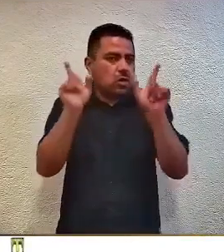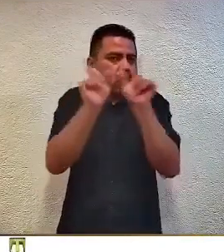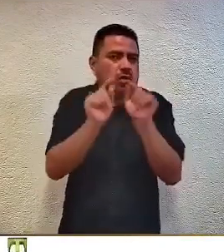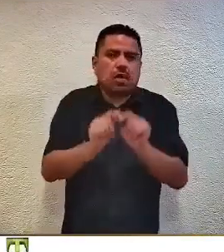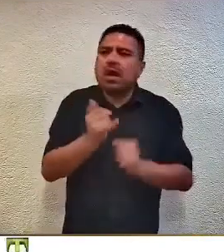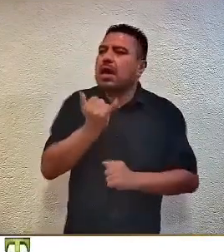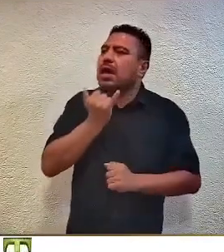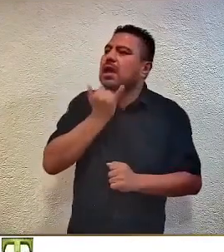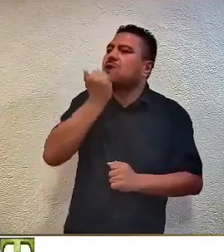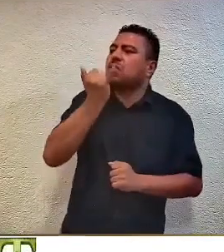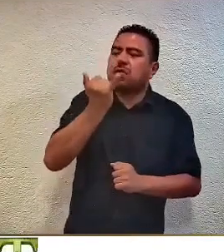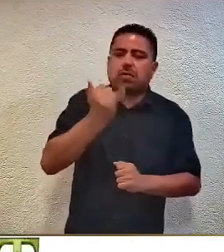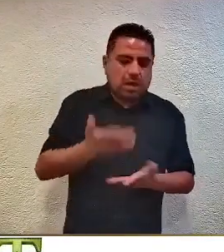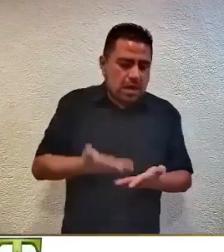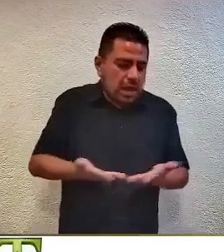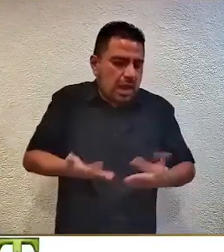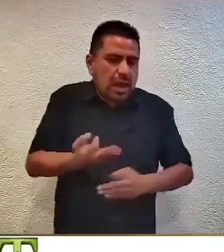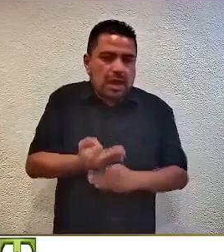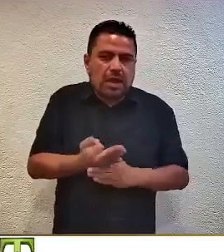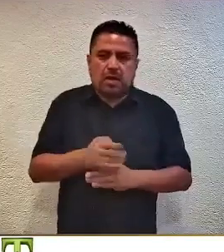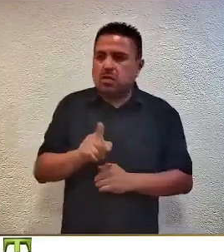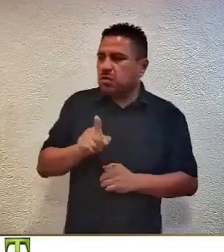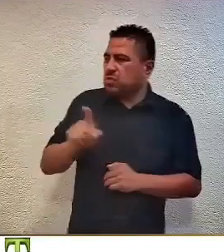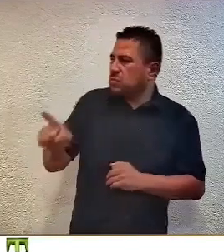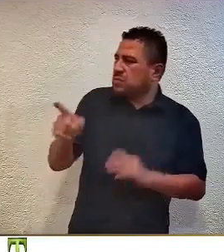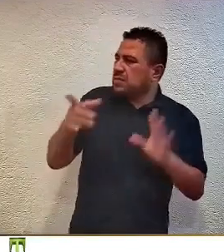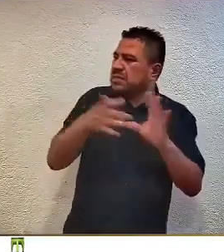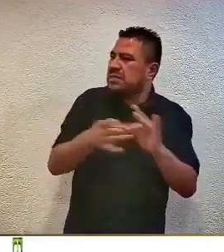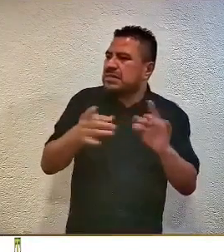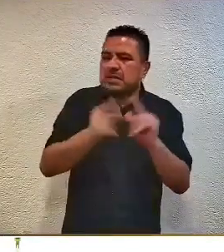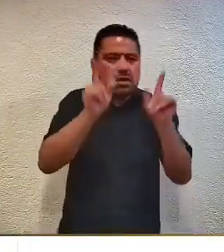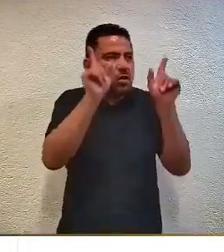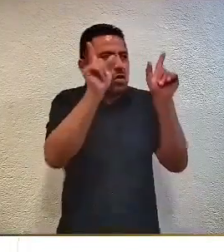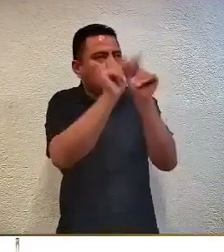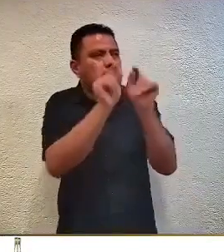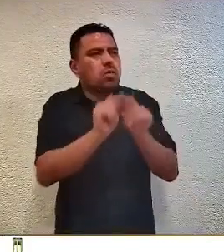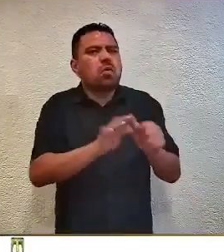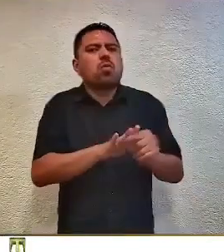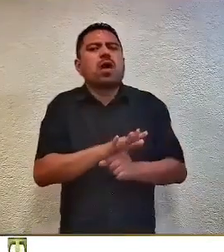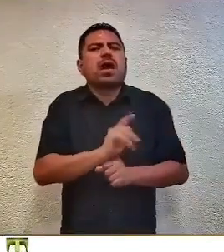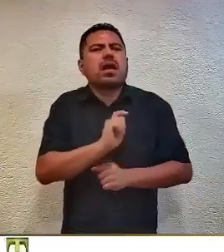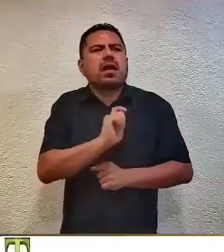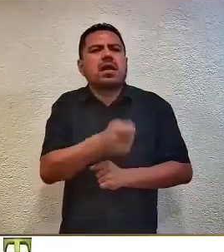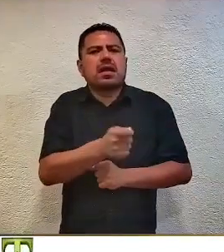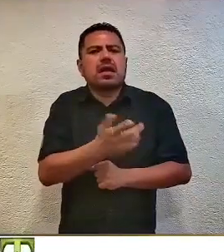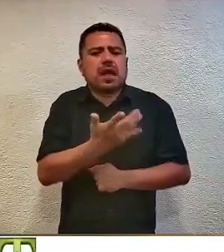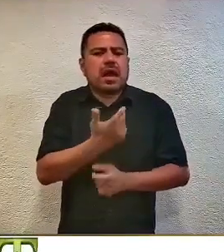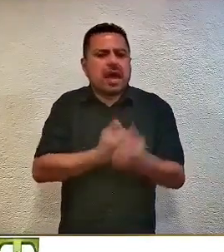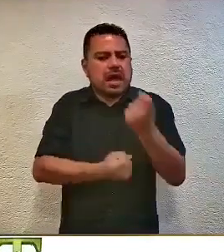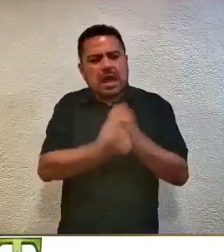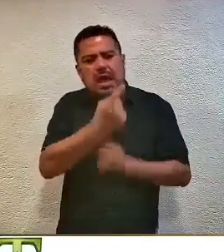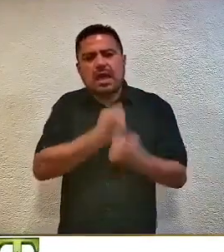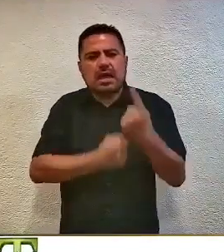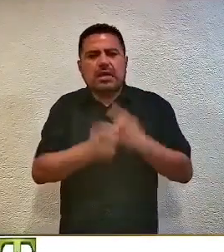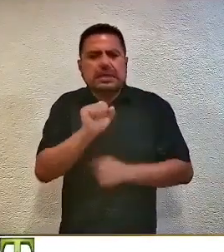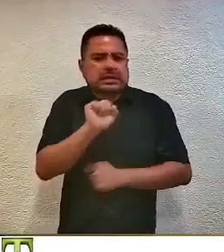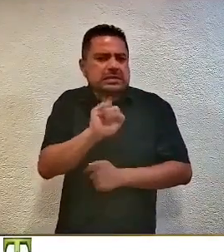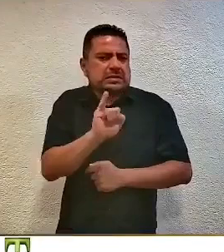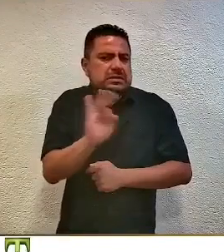errónea. Ahora bien, usted dice que en conclusión, ¿cuál es alguna, o si hubo una